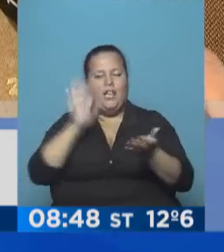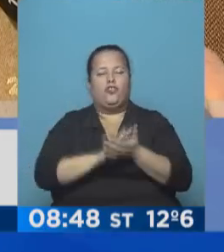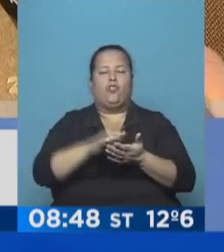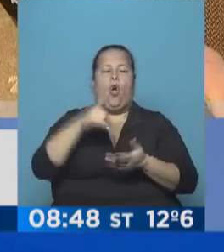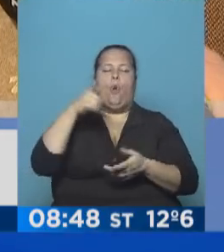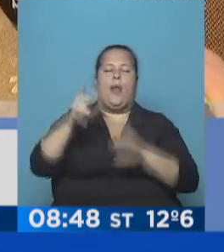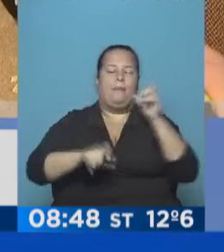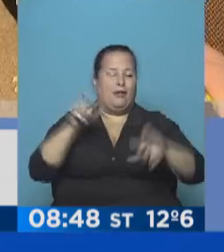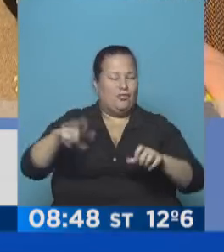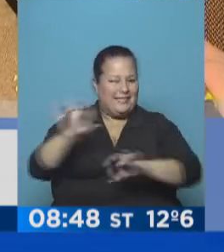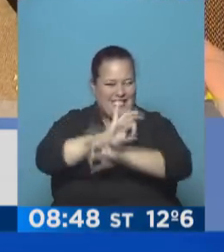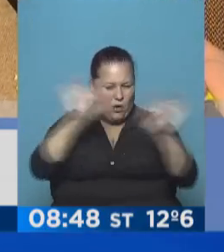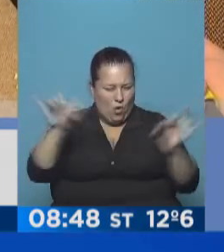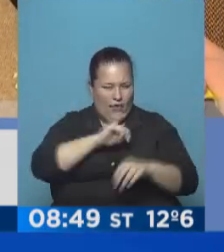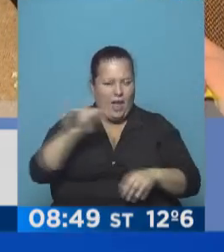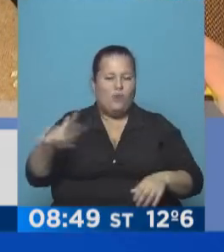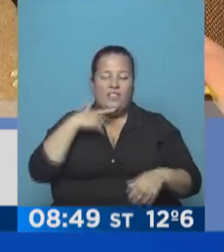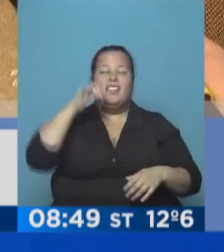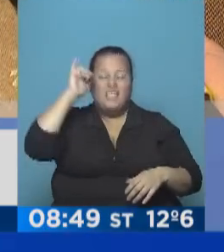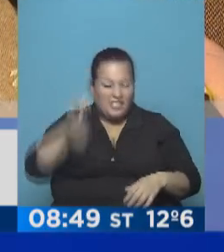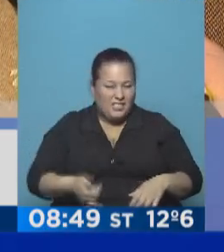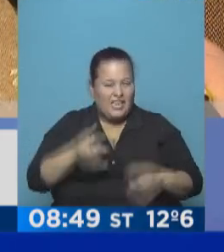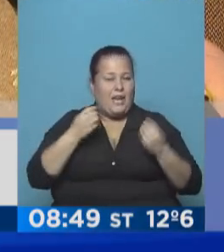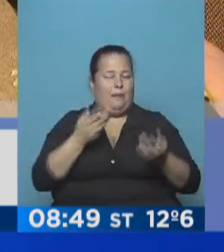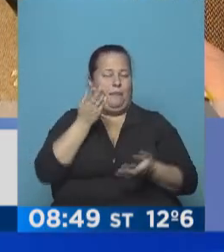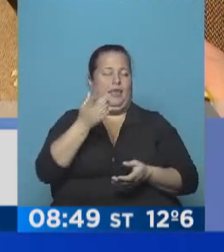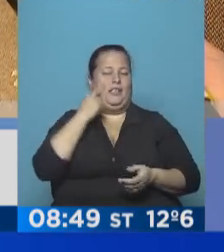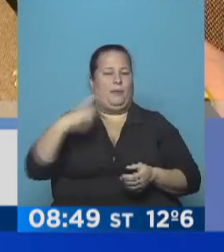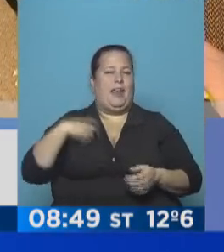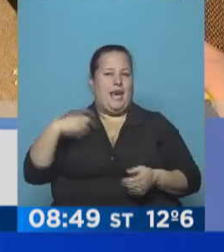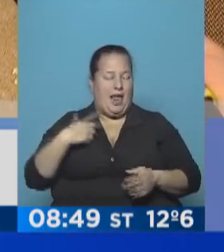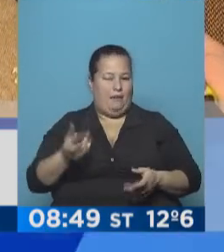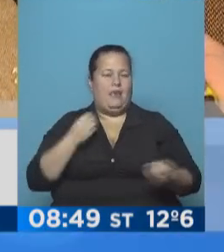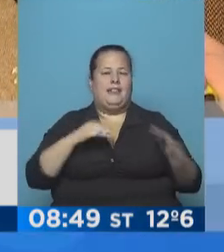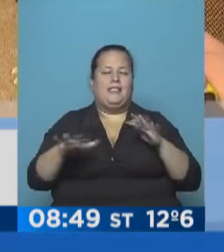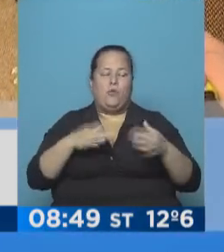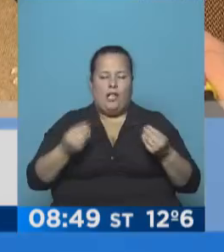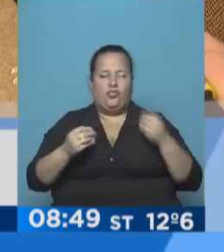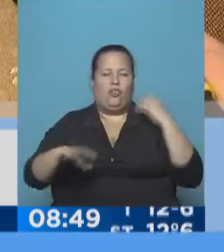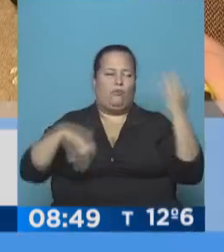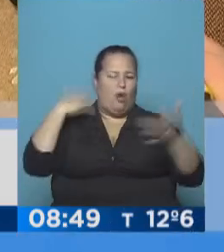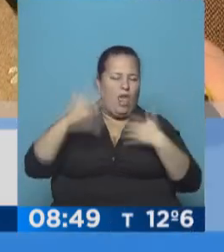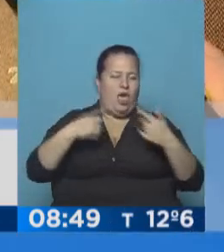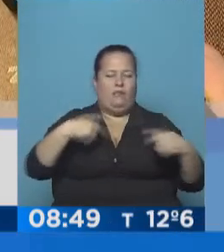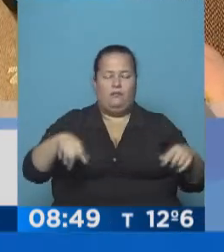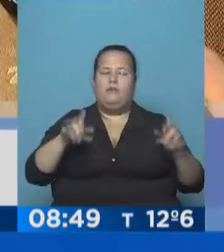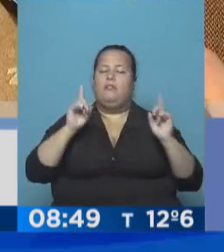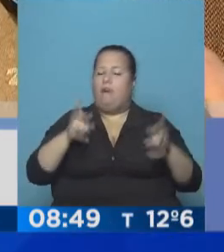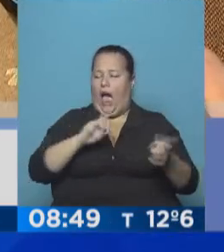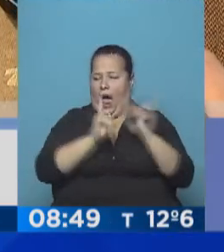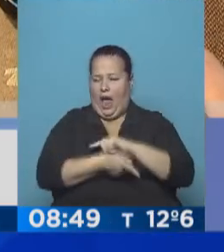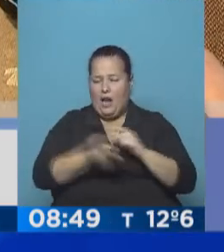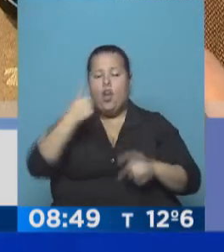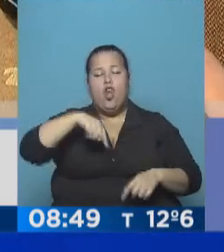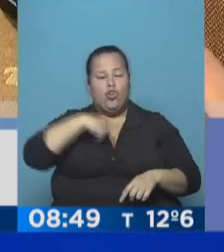de los usuarios que den fe de lo que está planteando el gremio, de que hay situaciones de violencia, de maltrato al pasajero. De hecho, todo lo contrario,